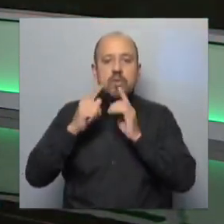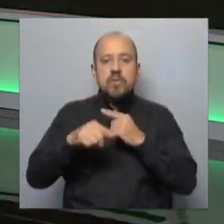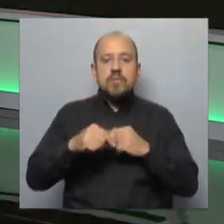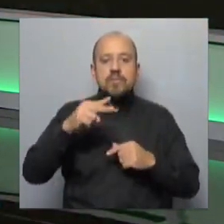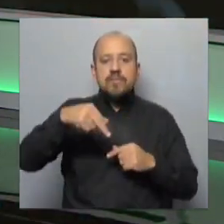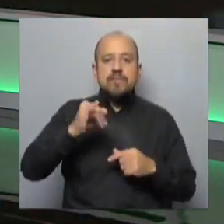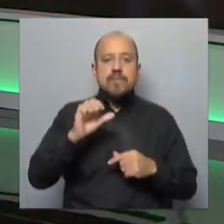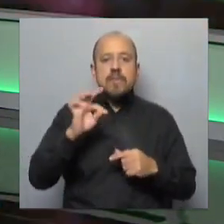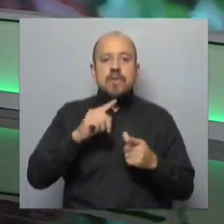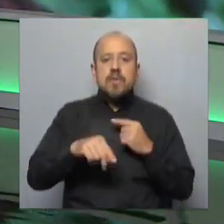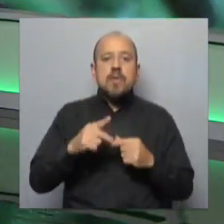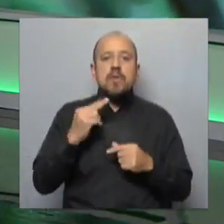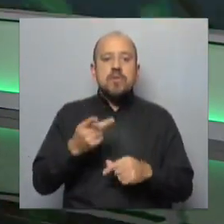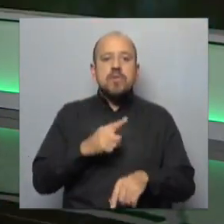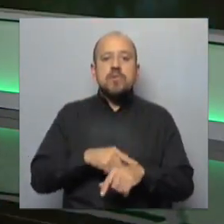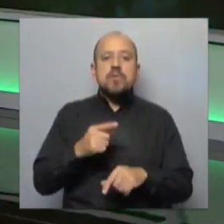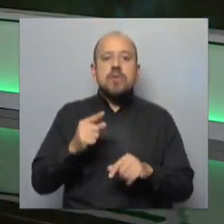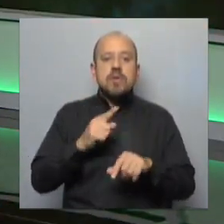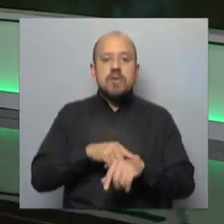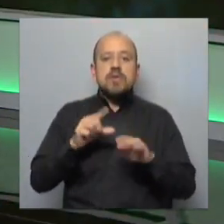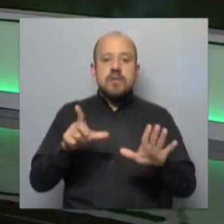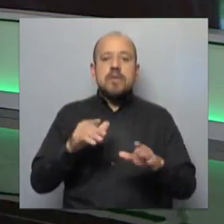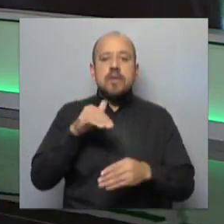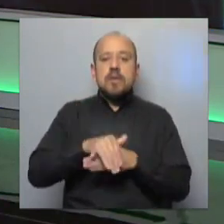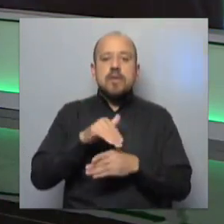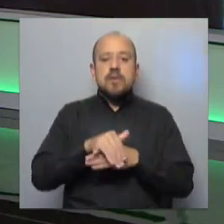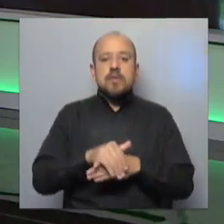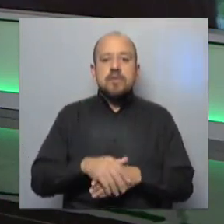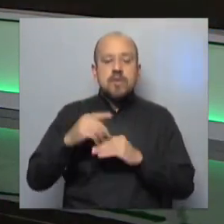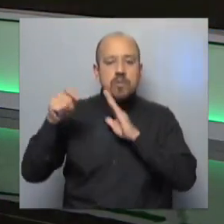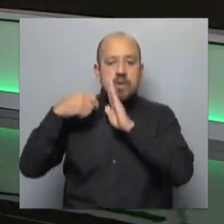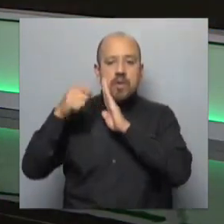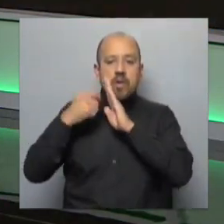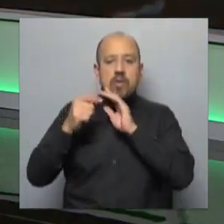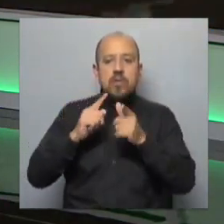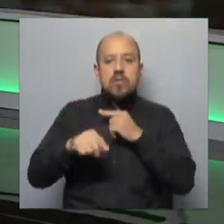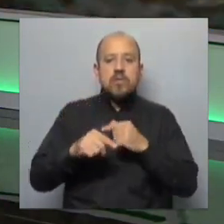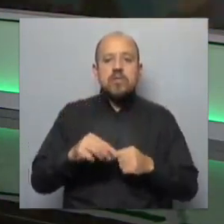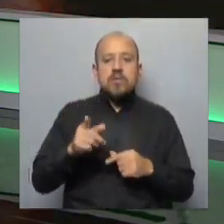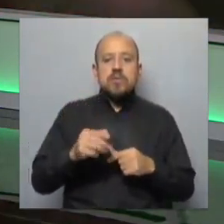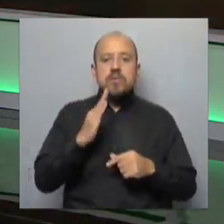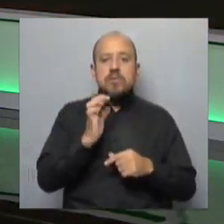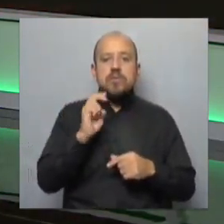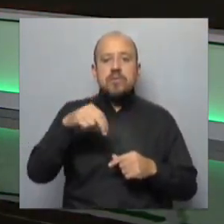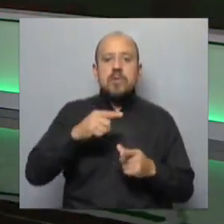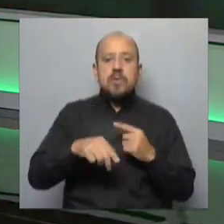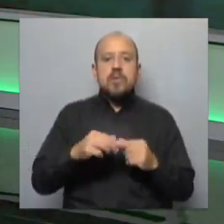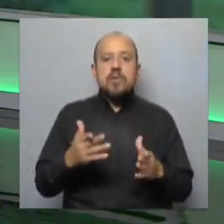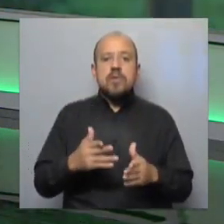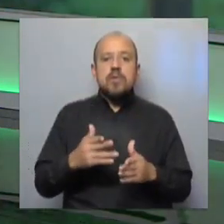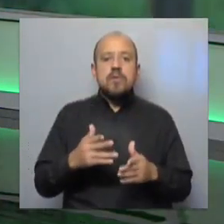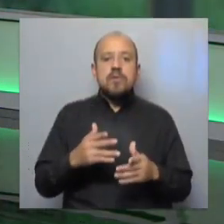a segunda hora 19 horas delia película dirigida por victoria pena echeverría y el cierre